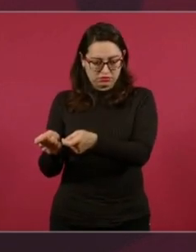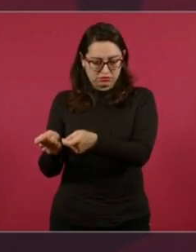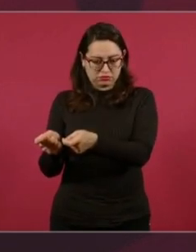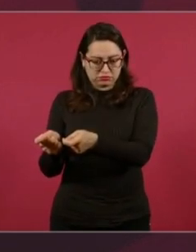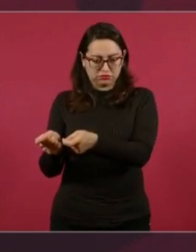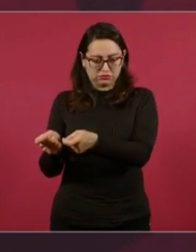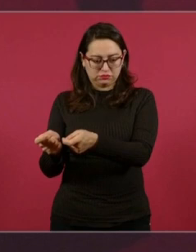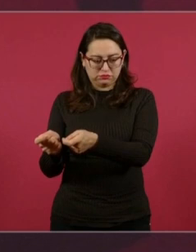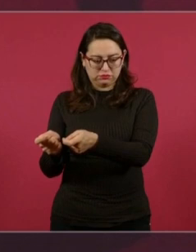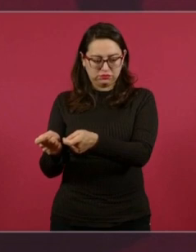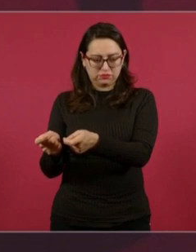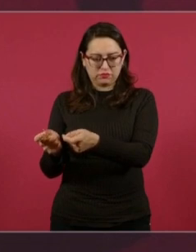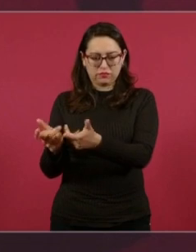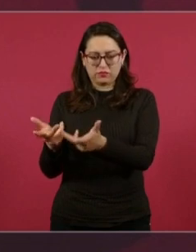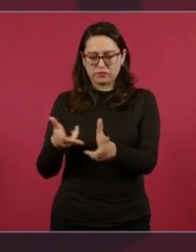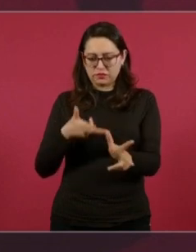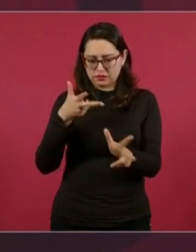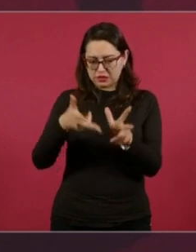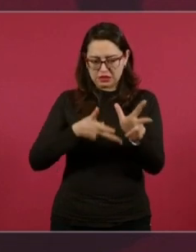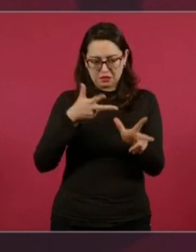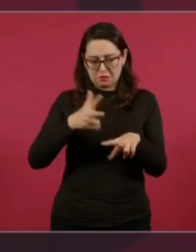las concesiones de